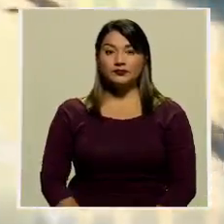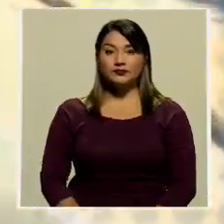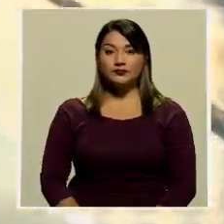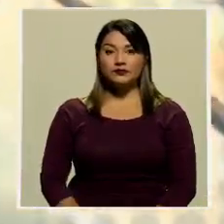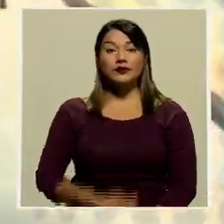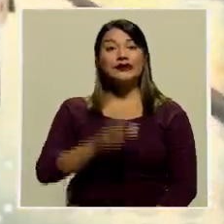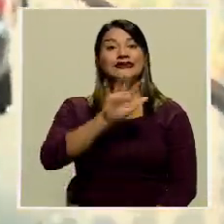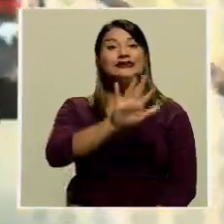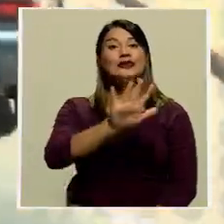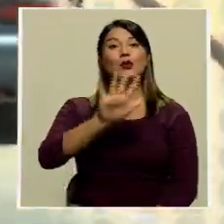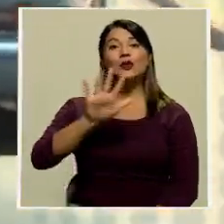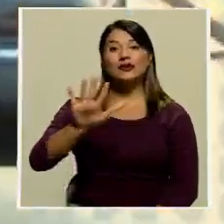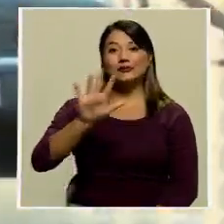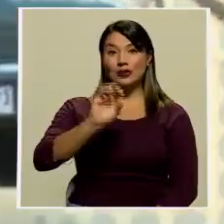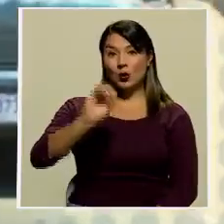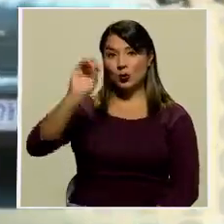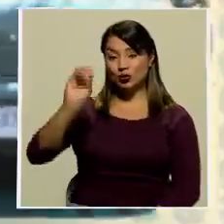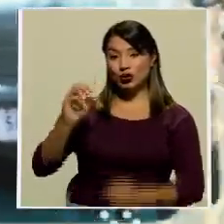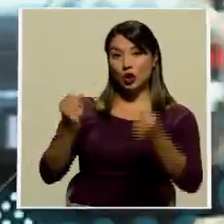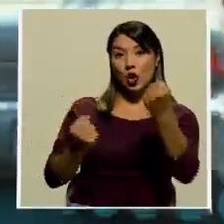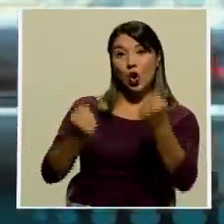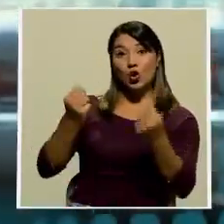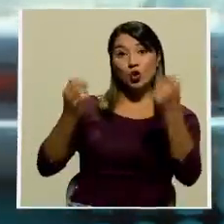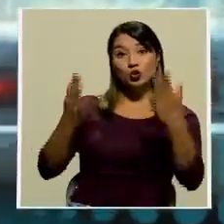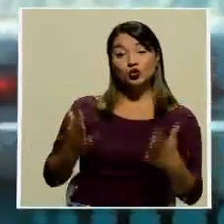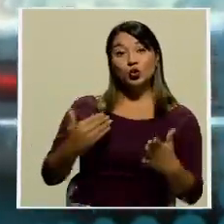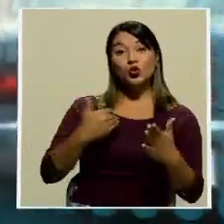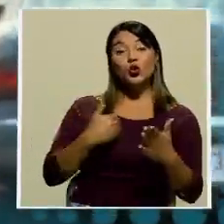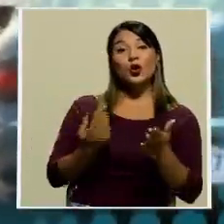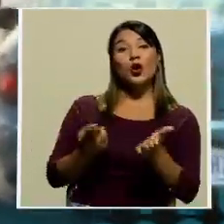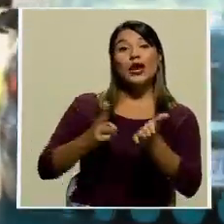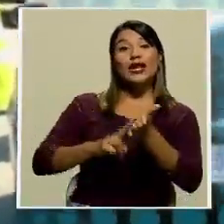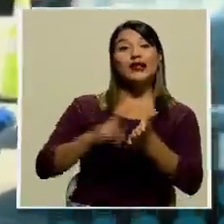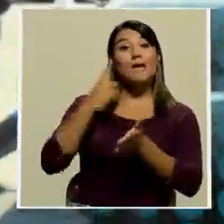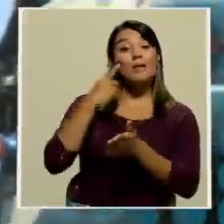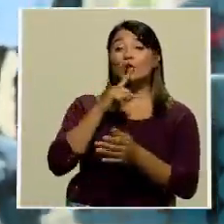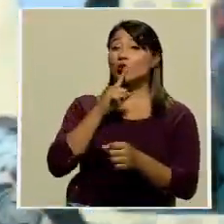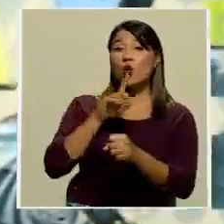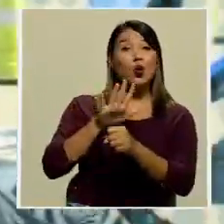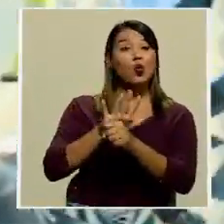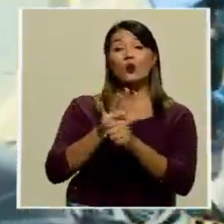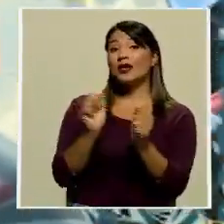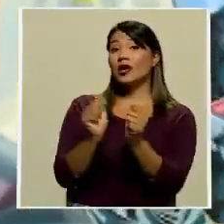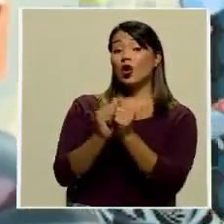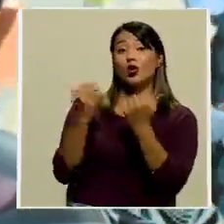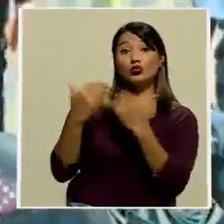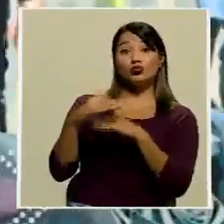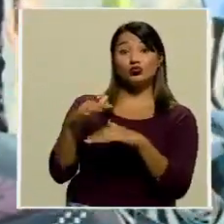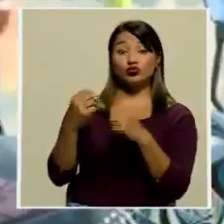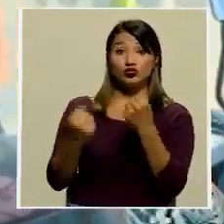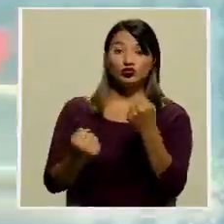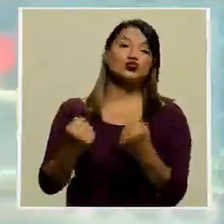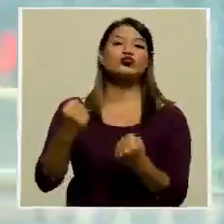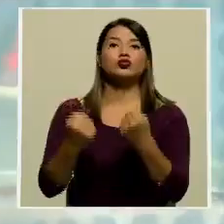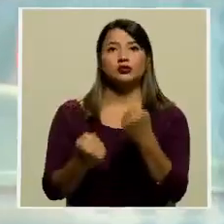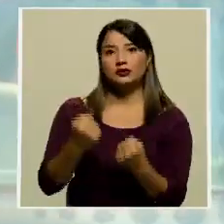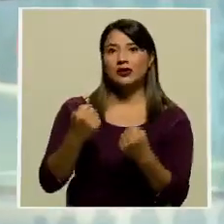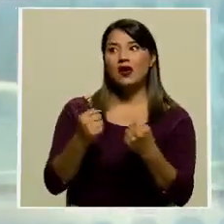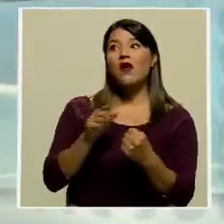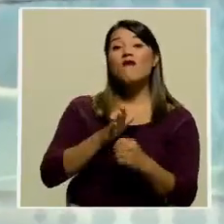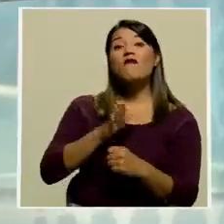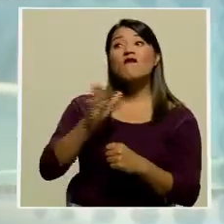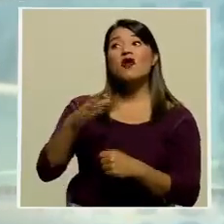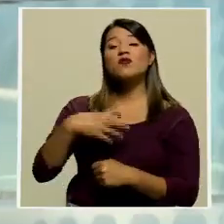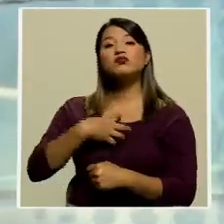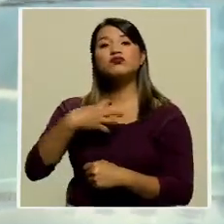Un 55% de los conductores que fueron multados por incumplir la restricción vehicular sanitaria impugnaron el parte. De estos,